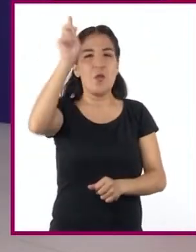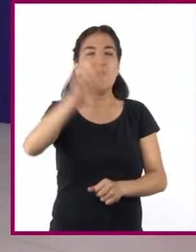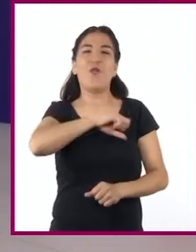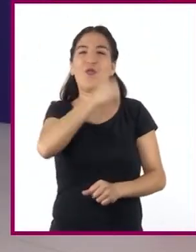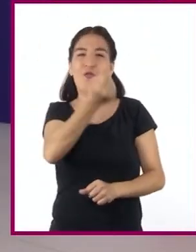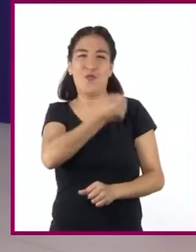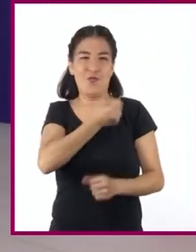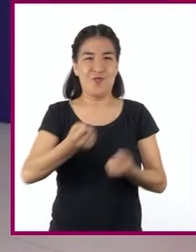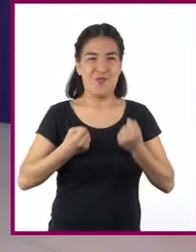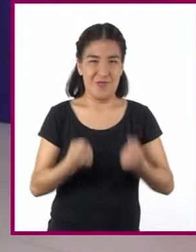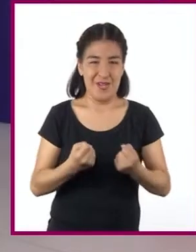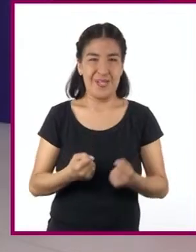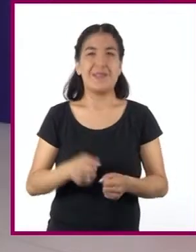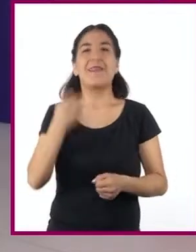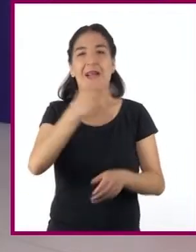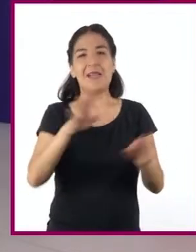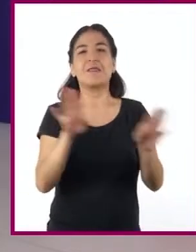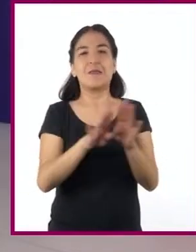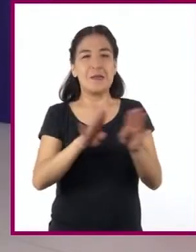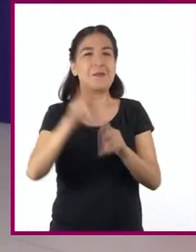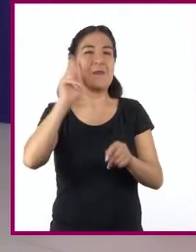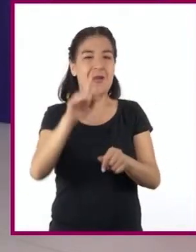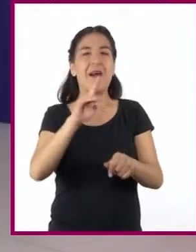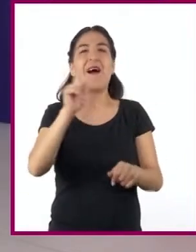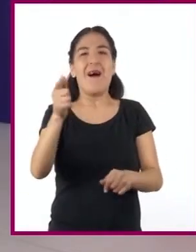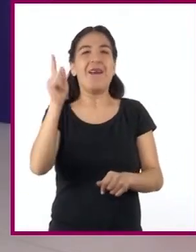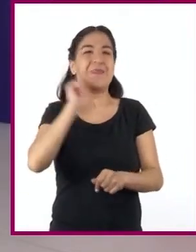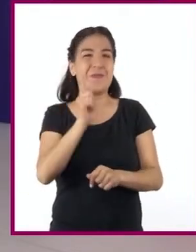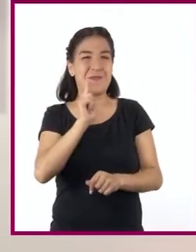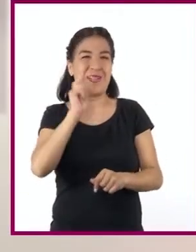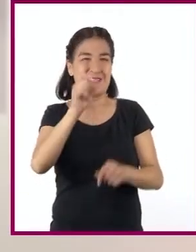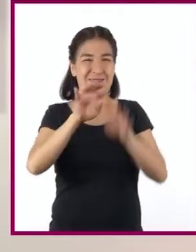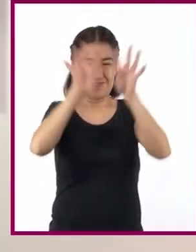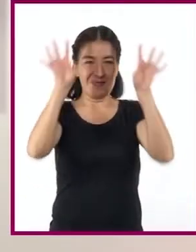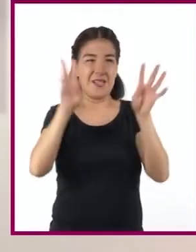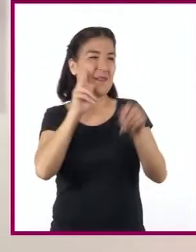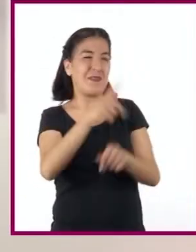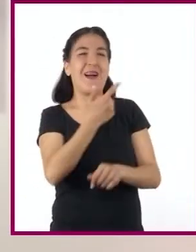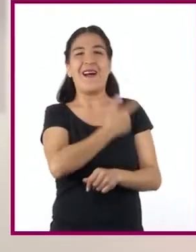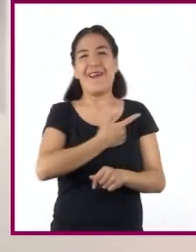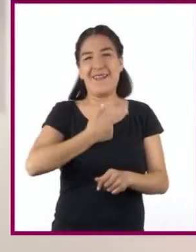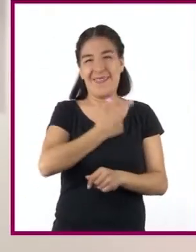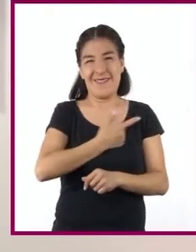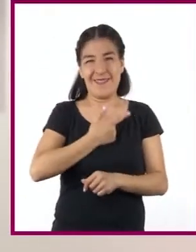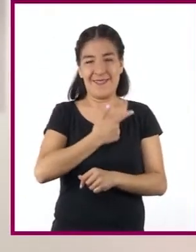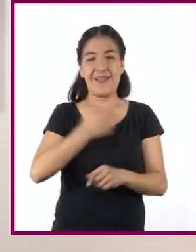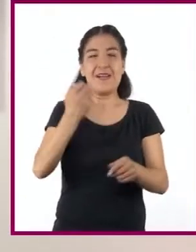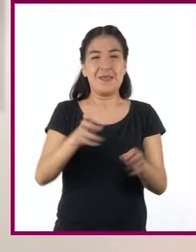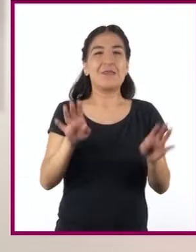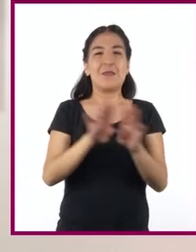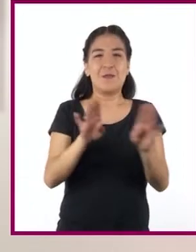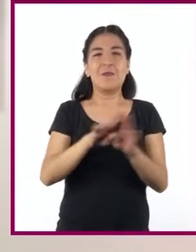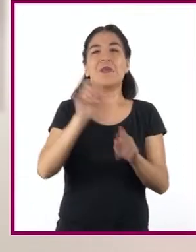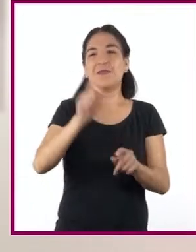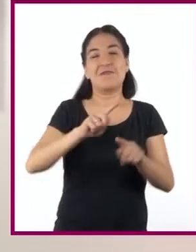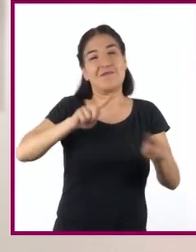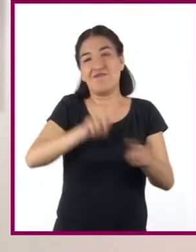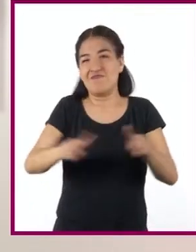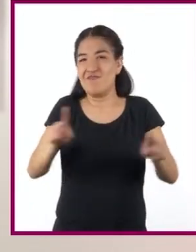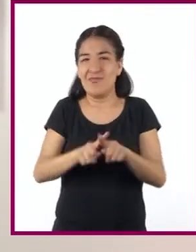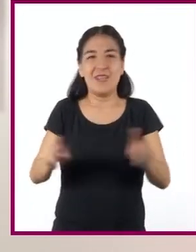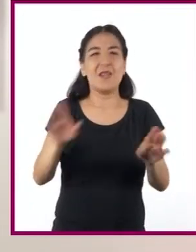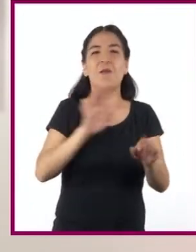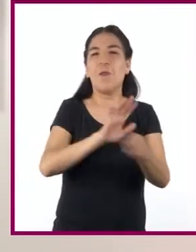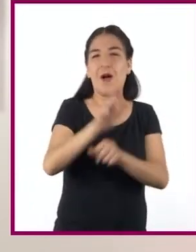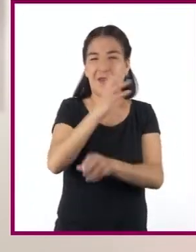vez porque al ser más llamativos, las hembras los veían antes que a los otros. Independientemente de la situación que haya sido,